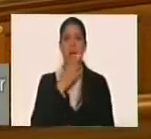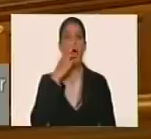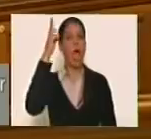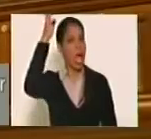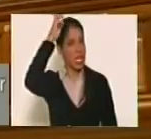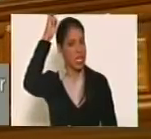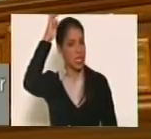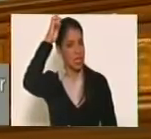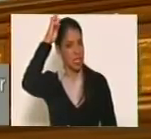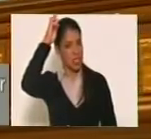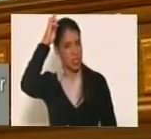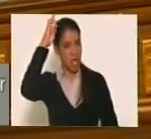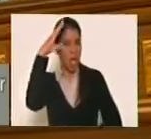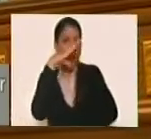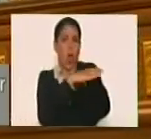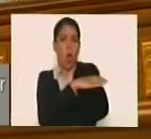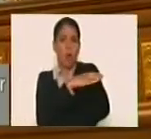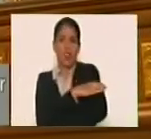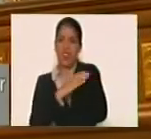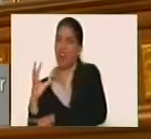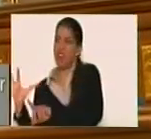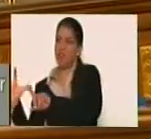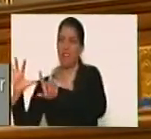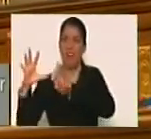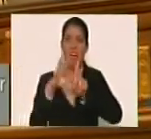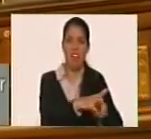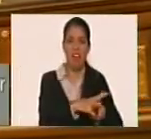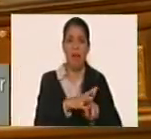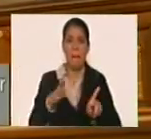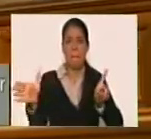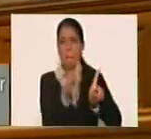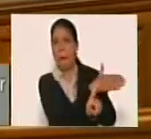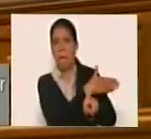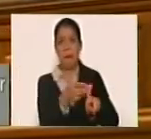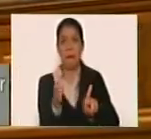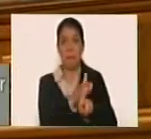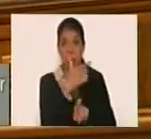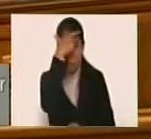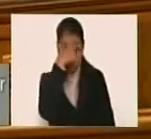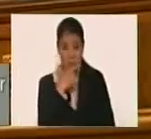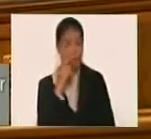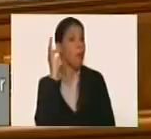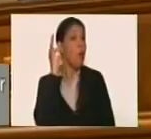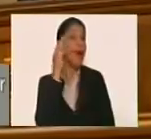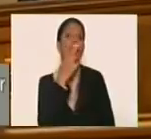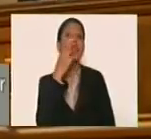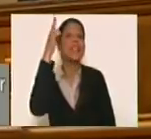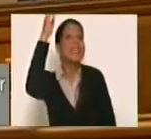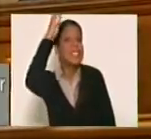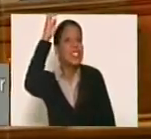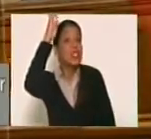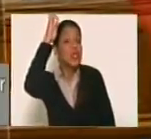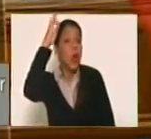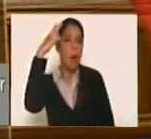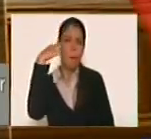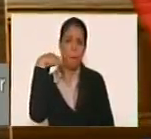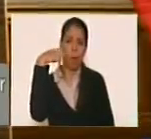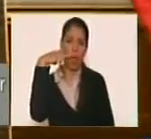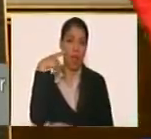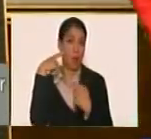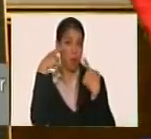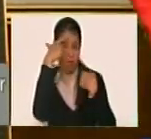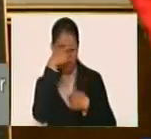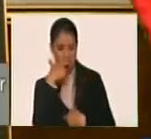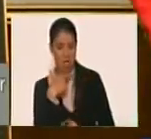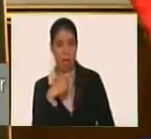fue golpeada y atropellada en la Plaza Altamira. Porque el ser indígena ya